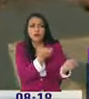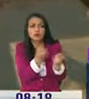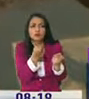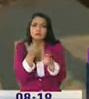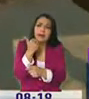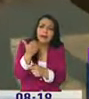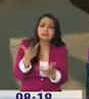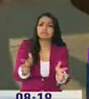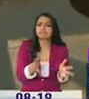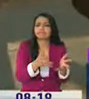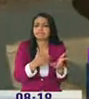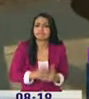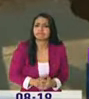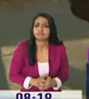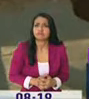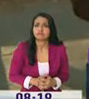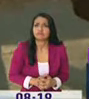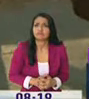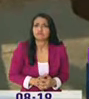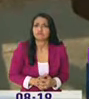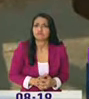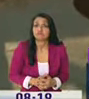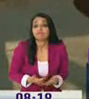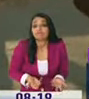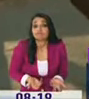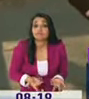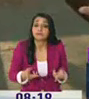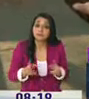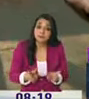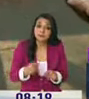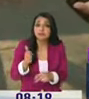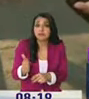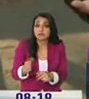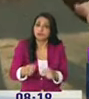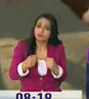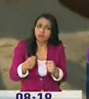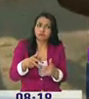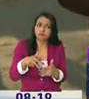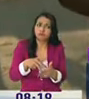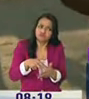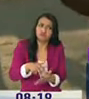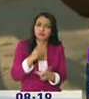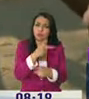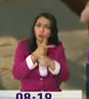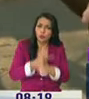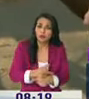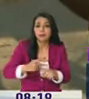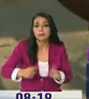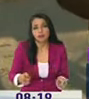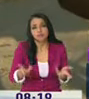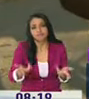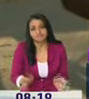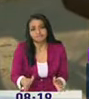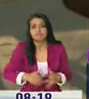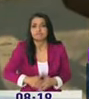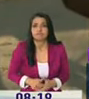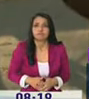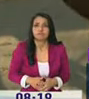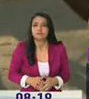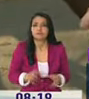ver que todo esté bien, ¿no? Porque de alguna manera tenemos que hacer fuerza. La verdad es que es una